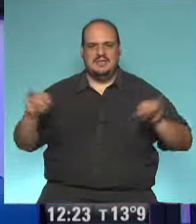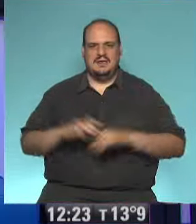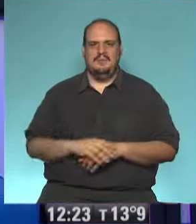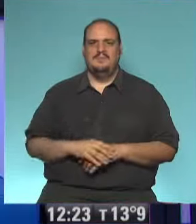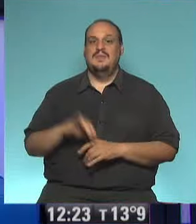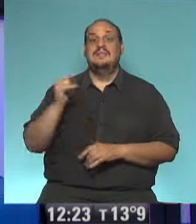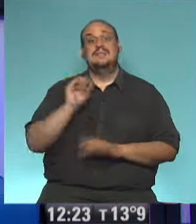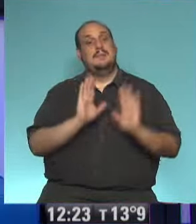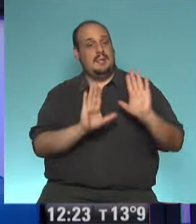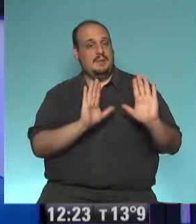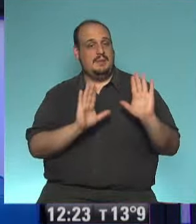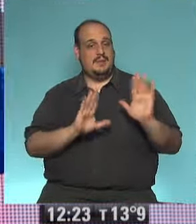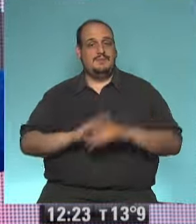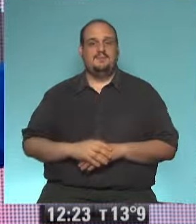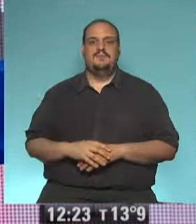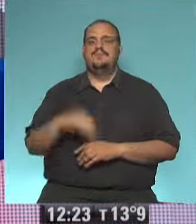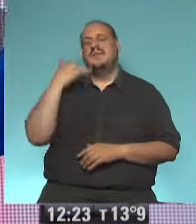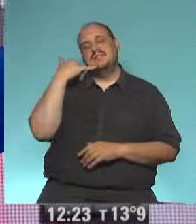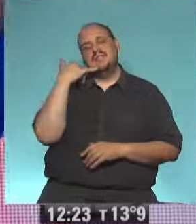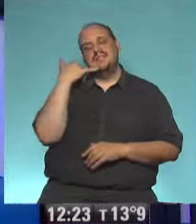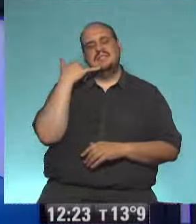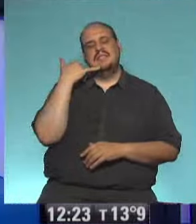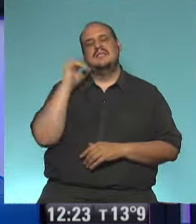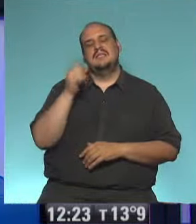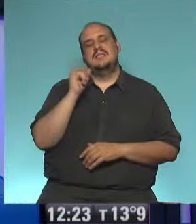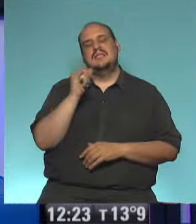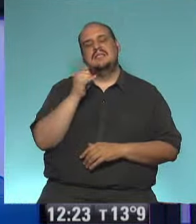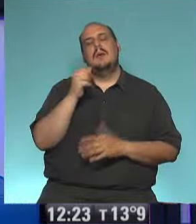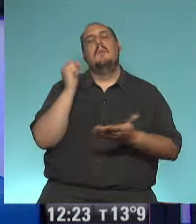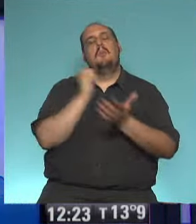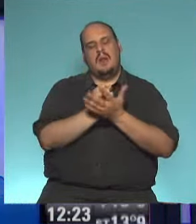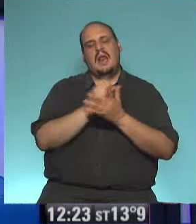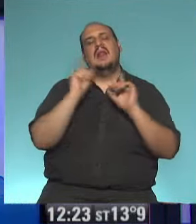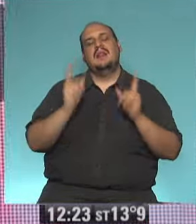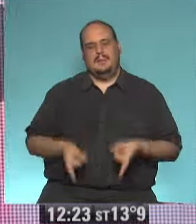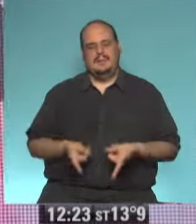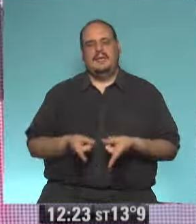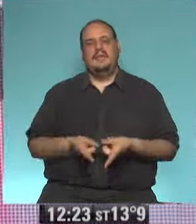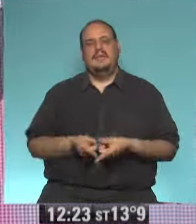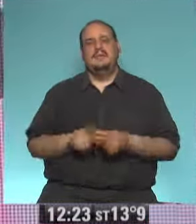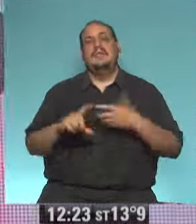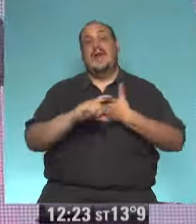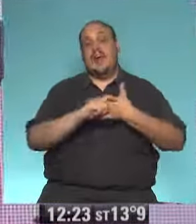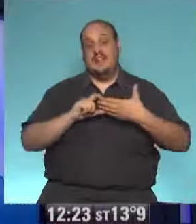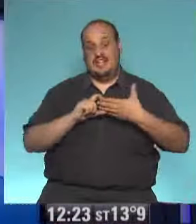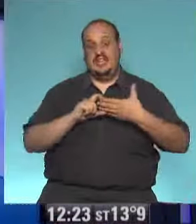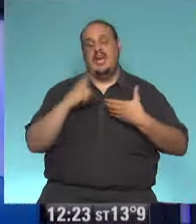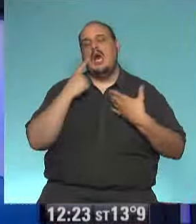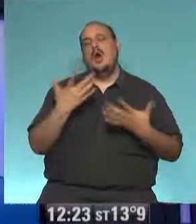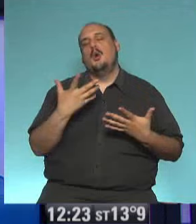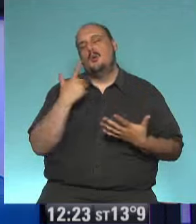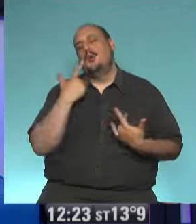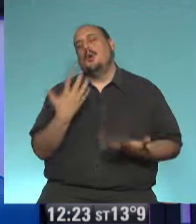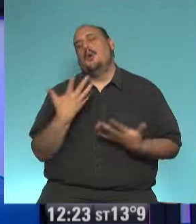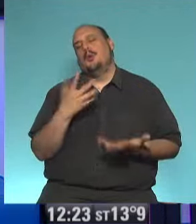Sí, dame un minuto. ¿El branding? Sí, el branding lo hacemos. La marca también, te hacemos la marca. ¿La etiqueta? Of course, my horse.